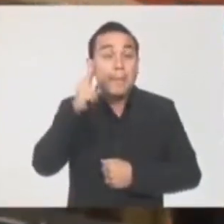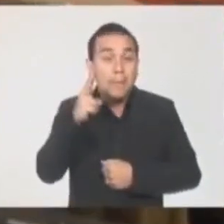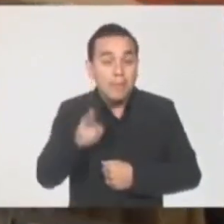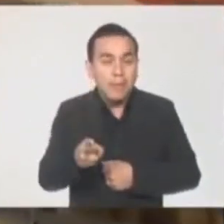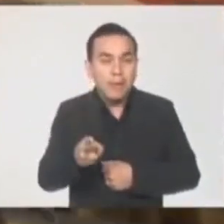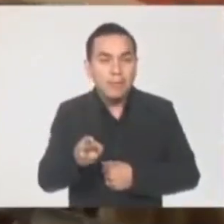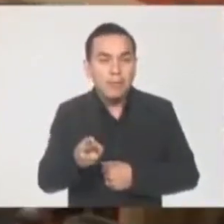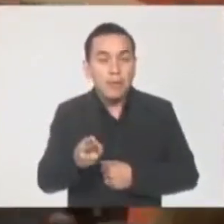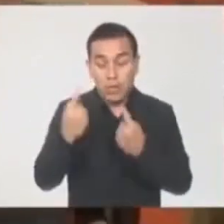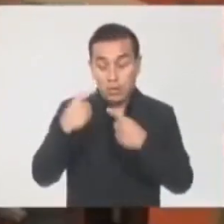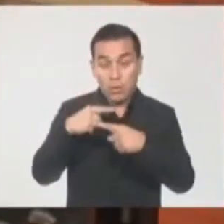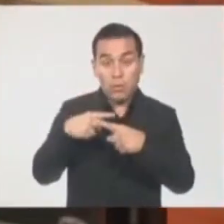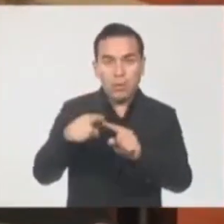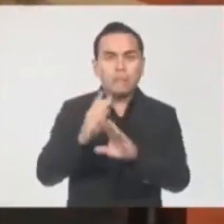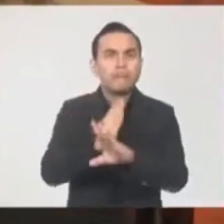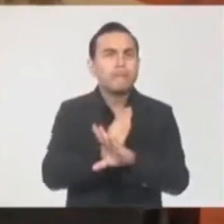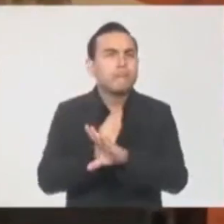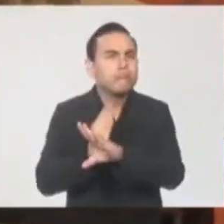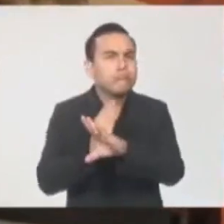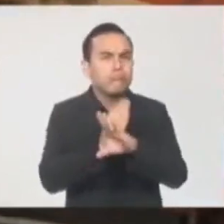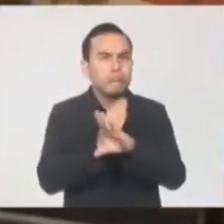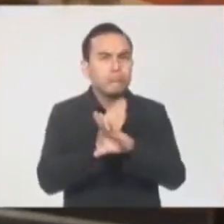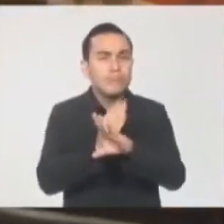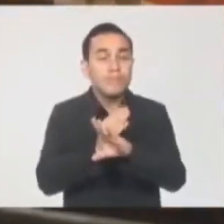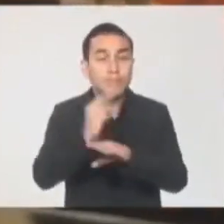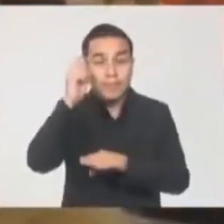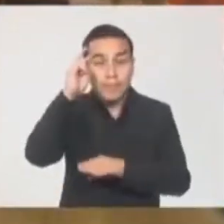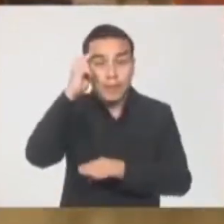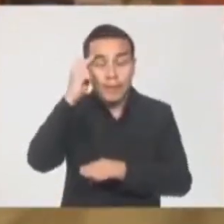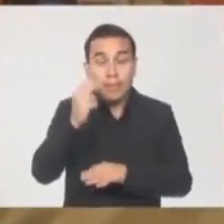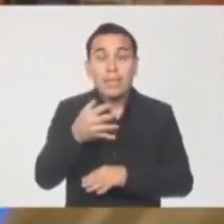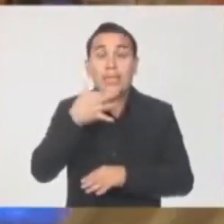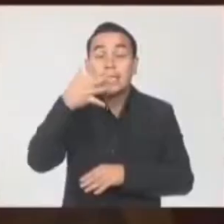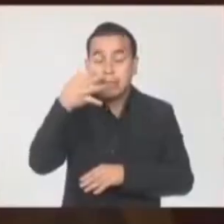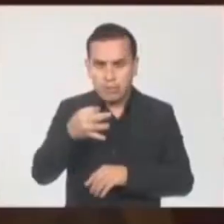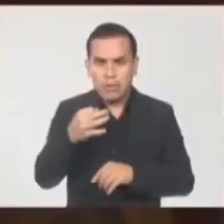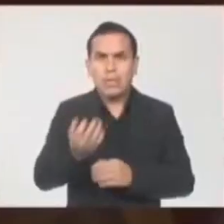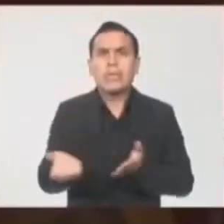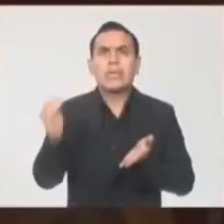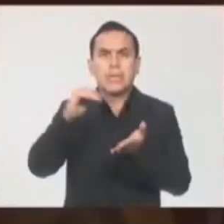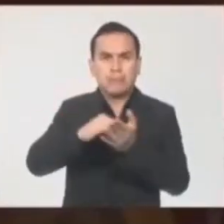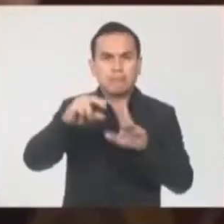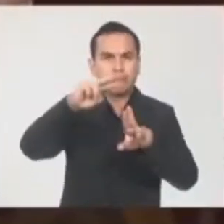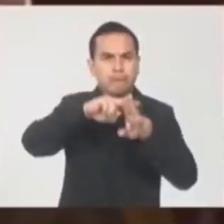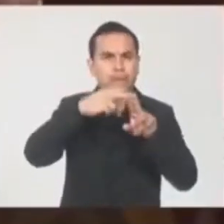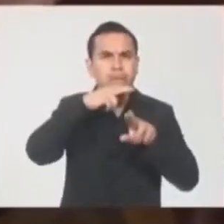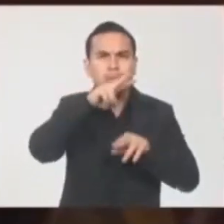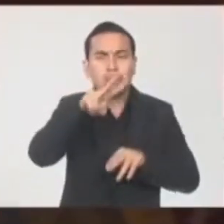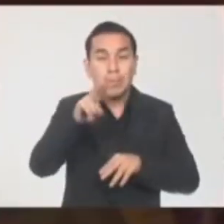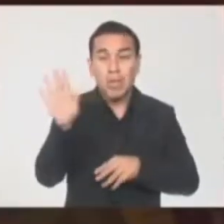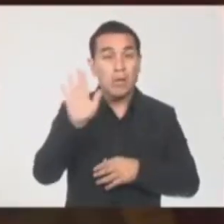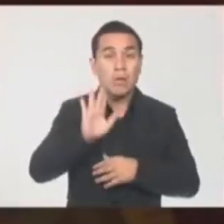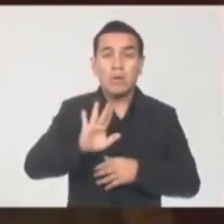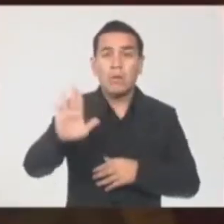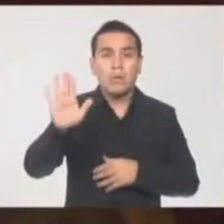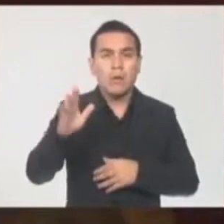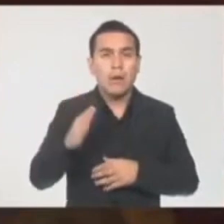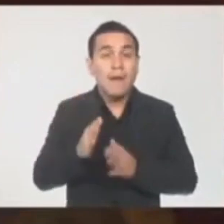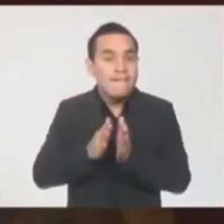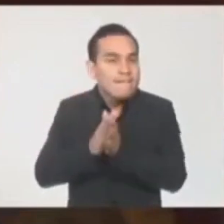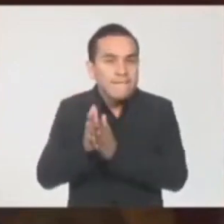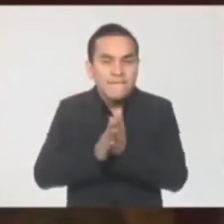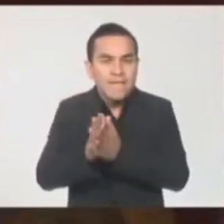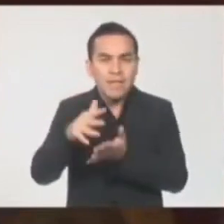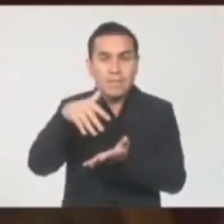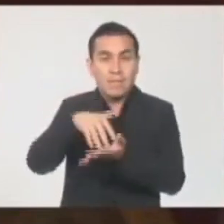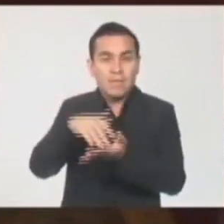algunos todavía defienden, que algunos todavía nos exigen que volvamos a él. A ellos nunca les importó la gente, solo les